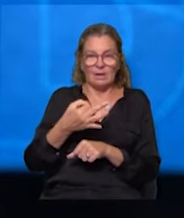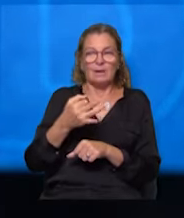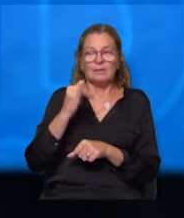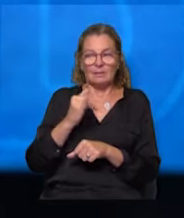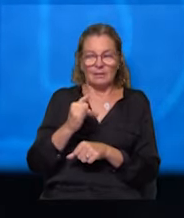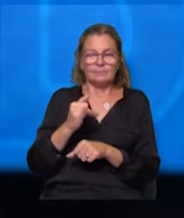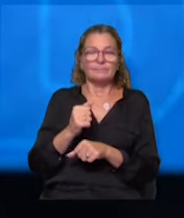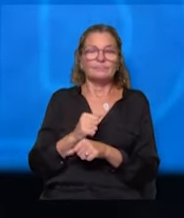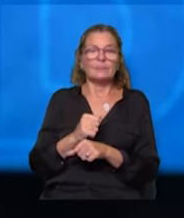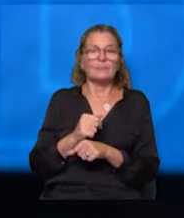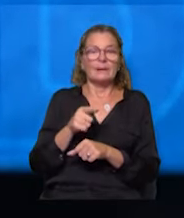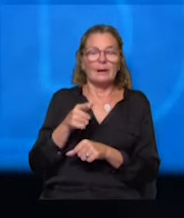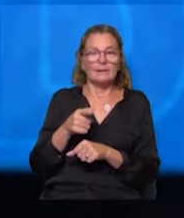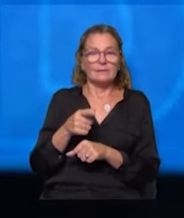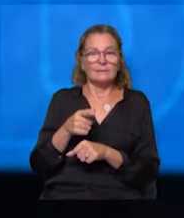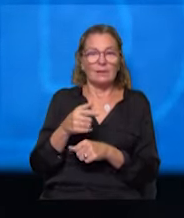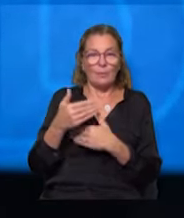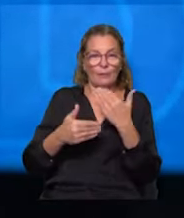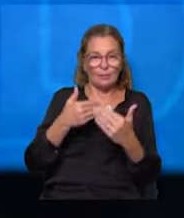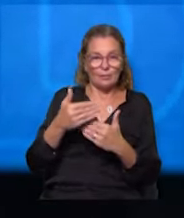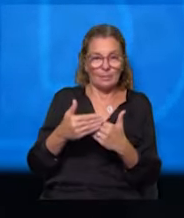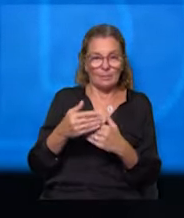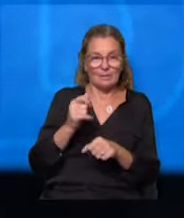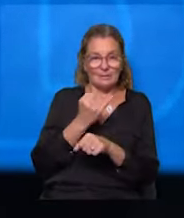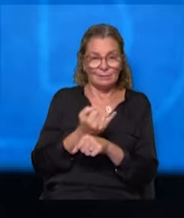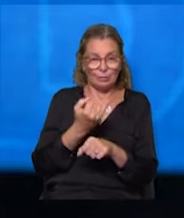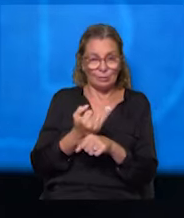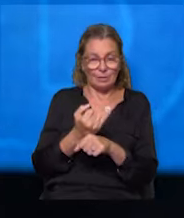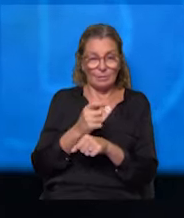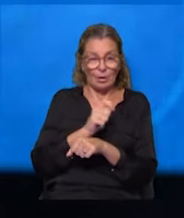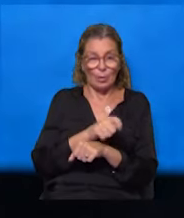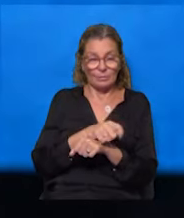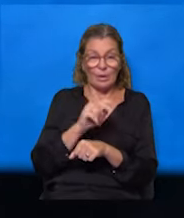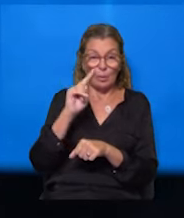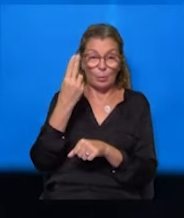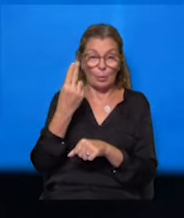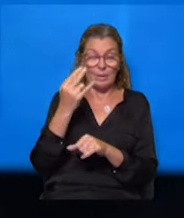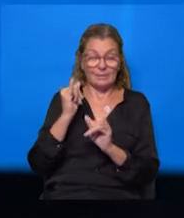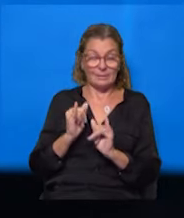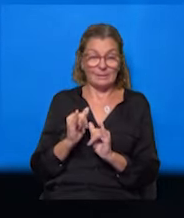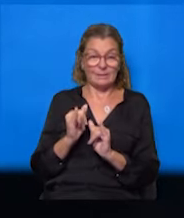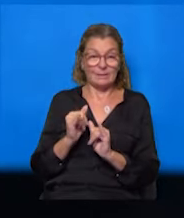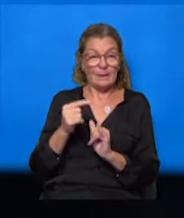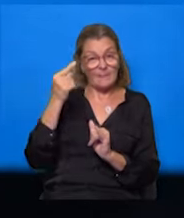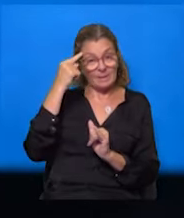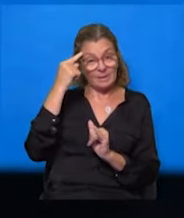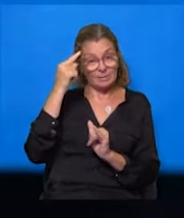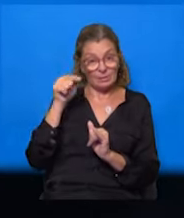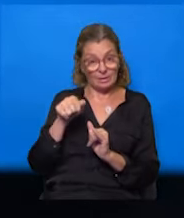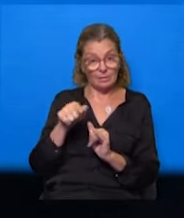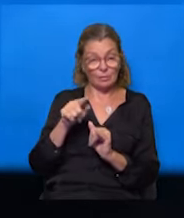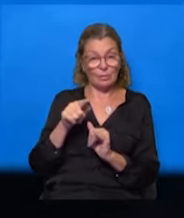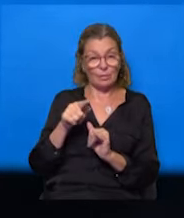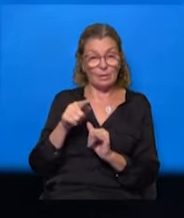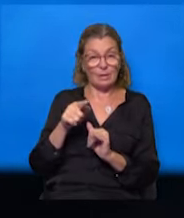ocurrieron ahí está el funcionamiento de la institucionalidad judicial en Uruguay y creo que eso es